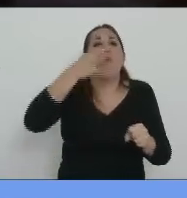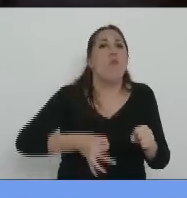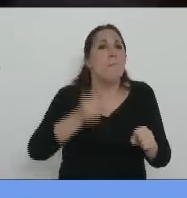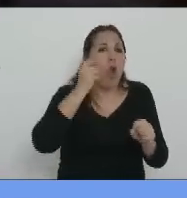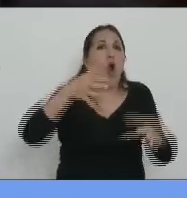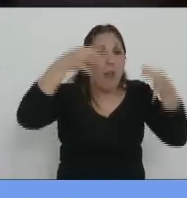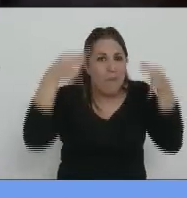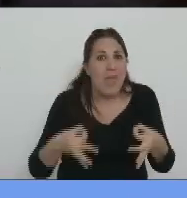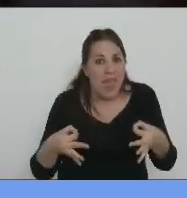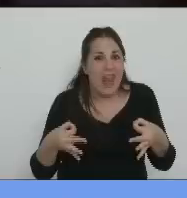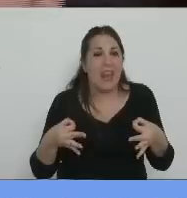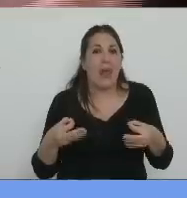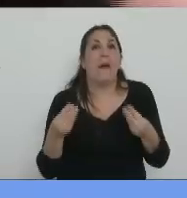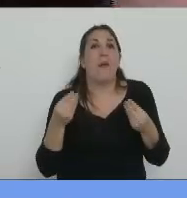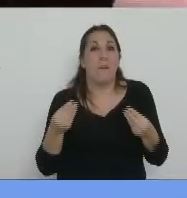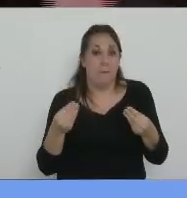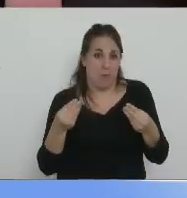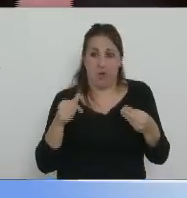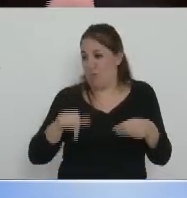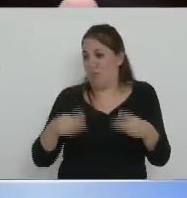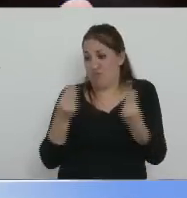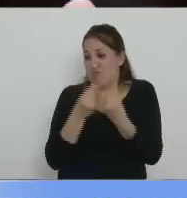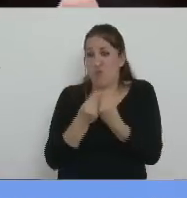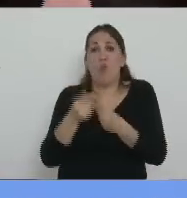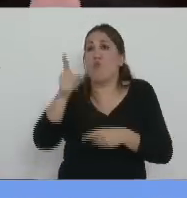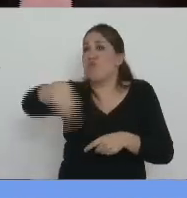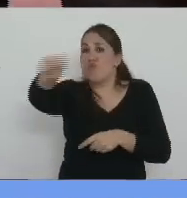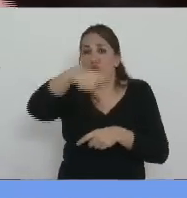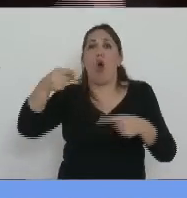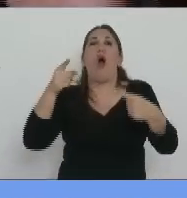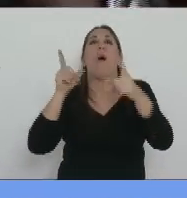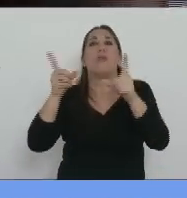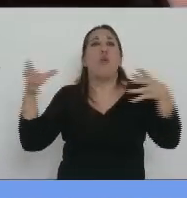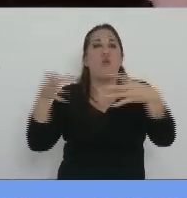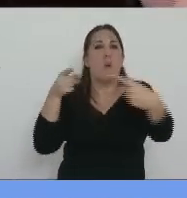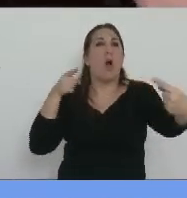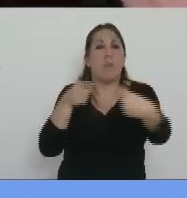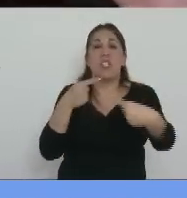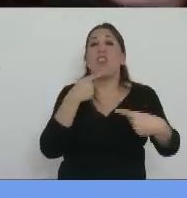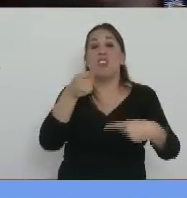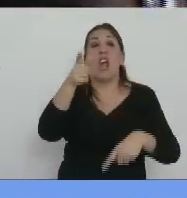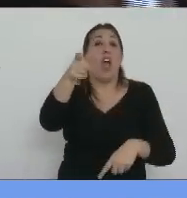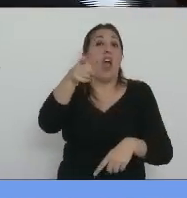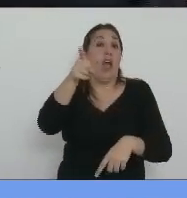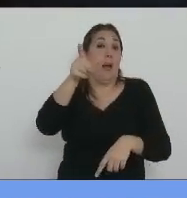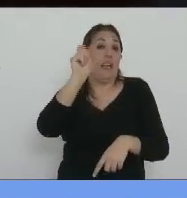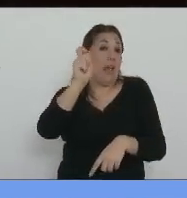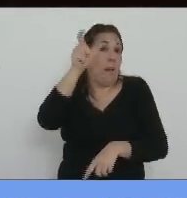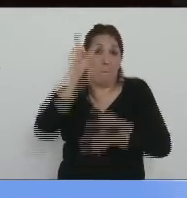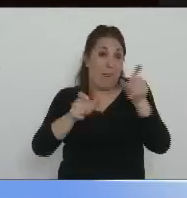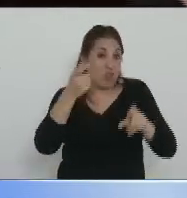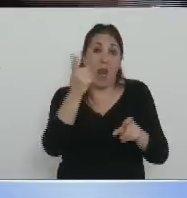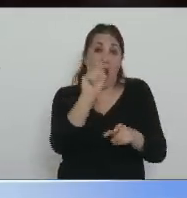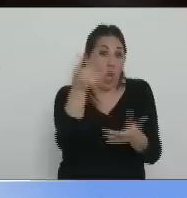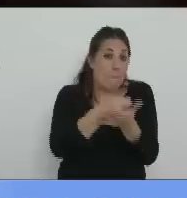definitivamente como acá muchos de los opositores dijeron los evasores y los que fugaron